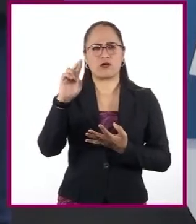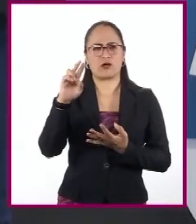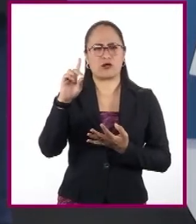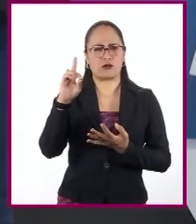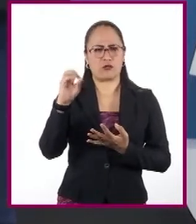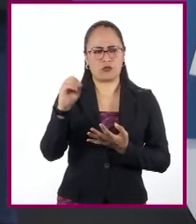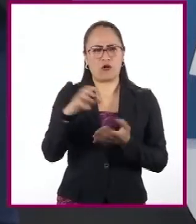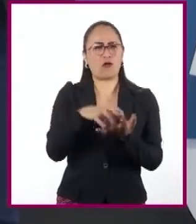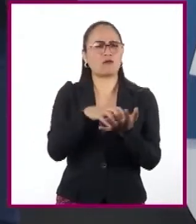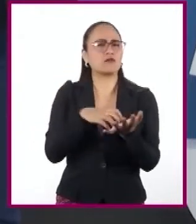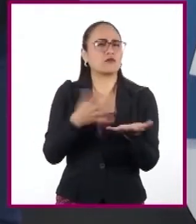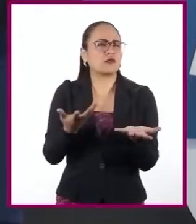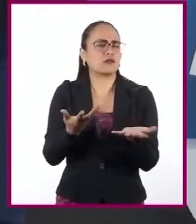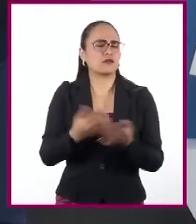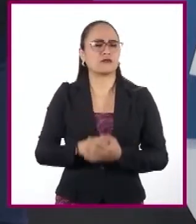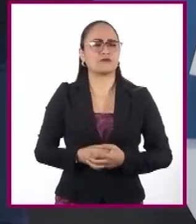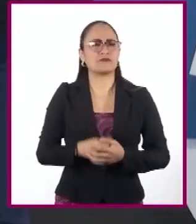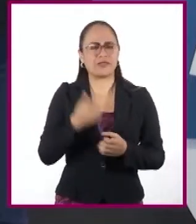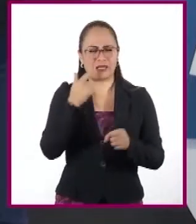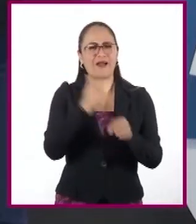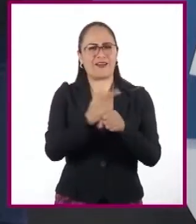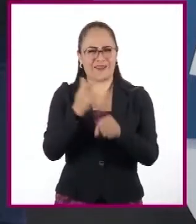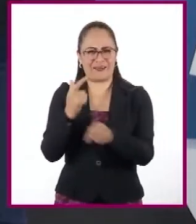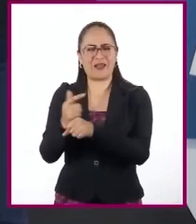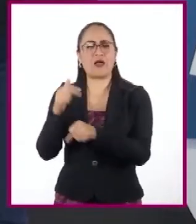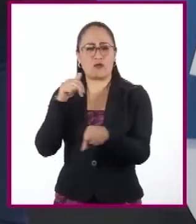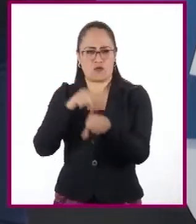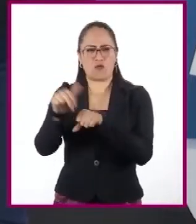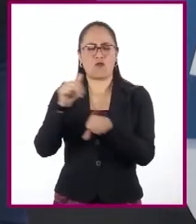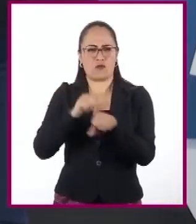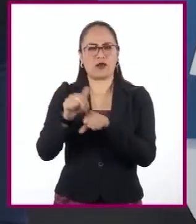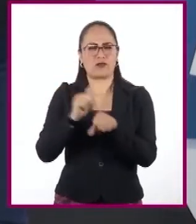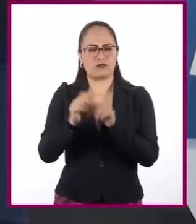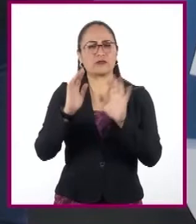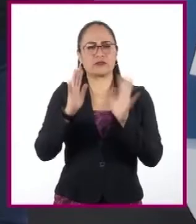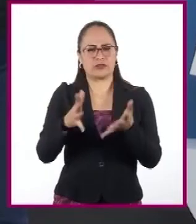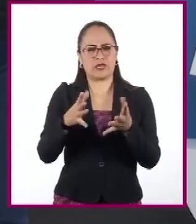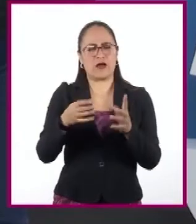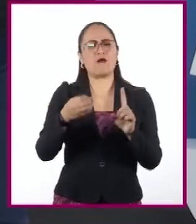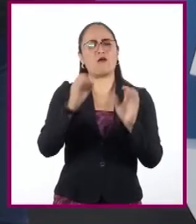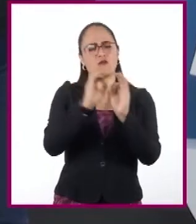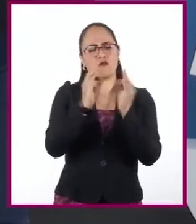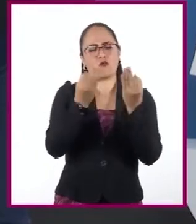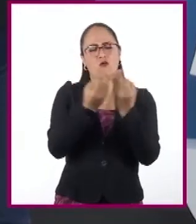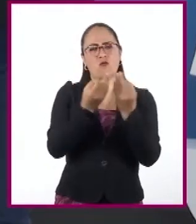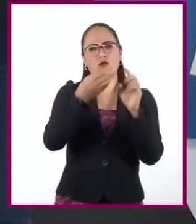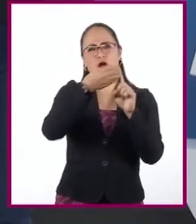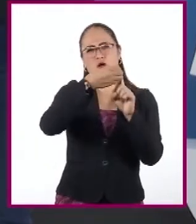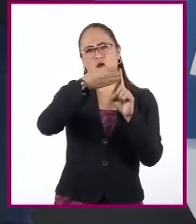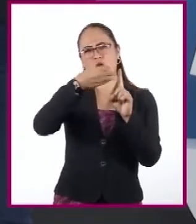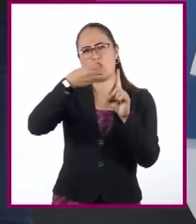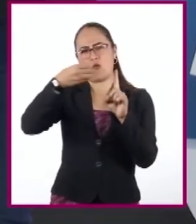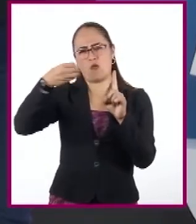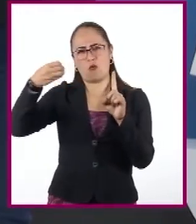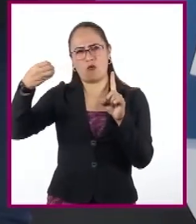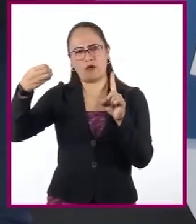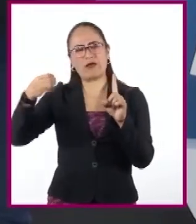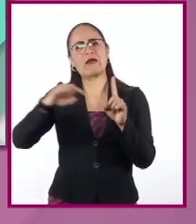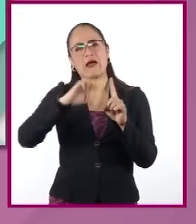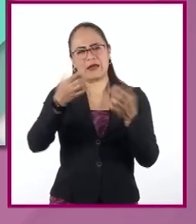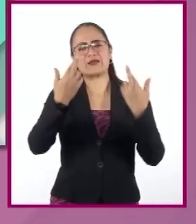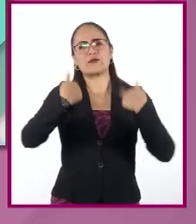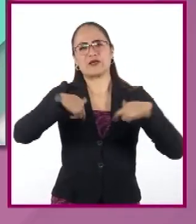Con estas cantidades que ya identificamos, podemos establecer una ecuación que modele toda esta